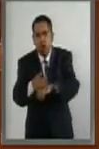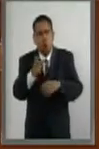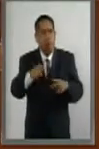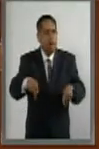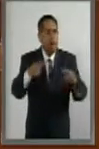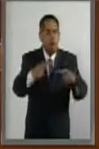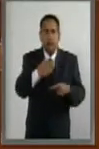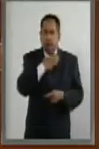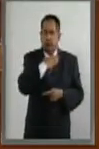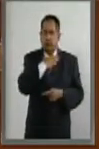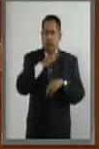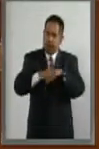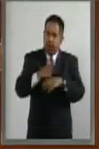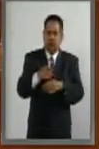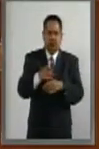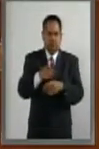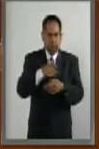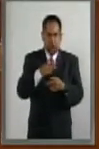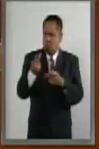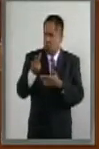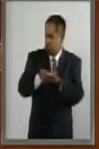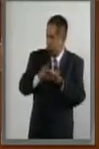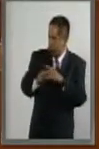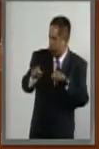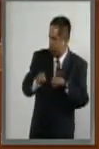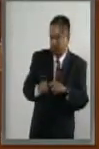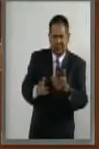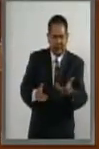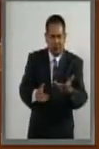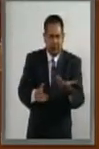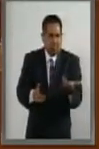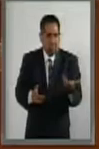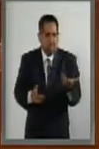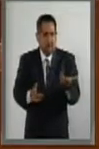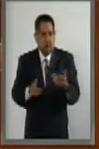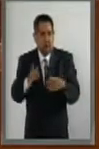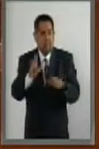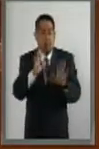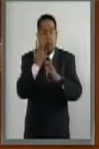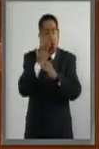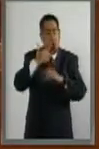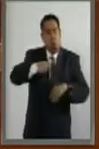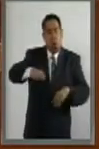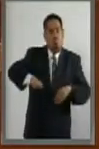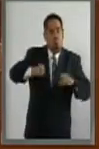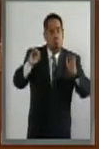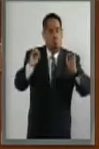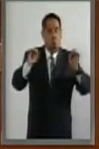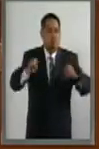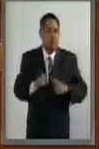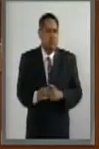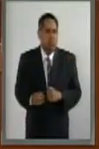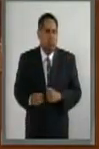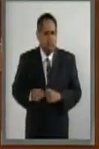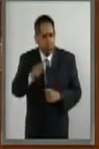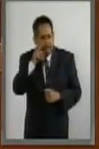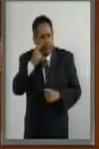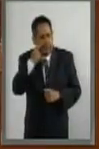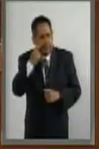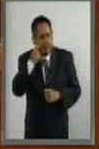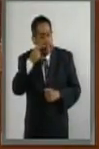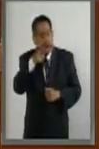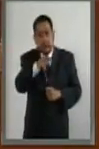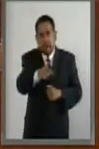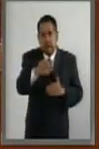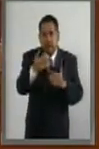que realizan las aerolíneas por causas imputables a ellas. Esta situación se ha visto agravada por